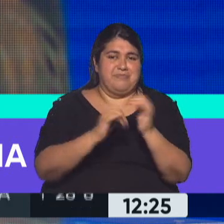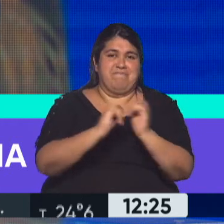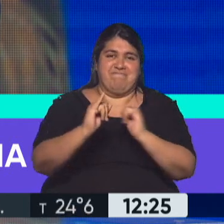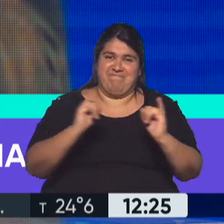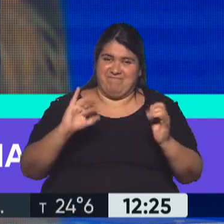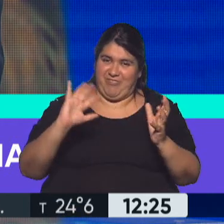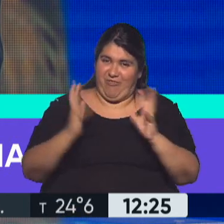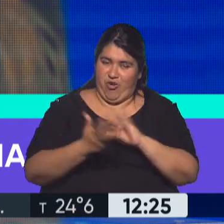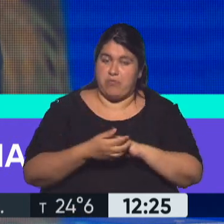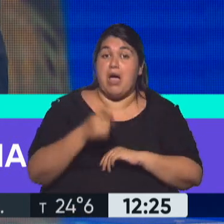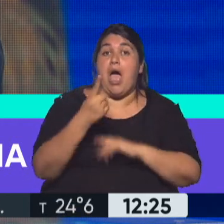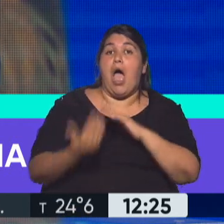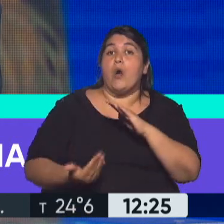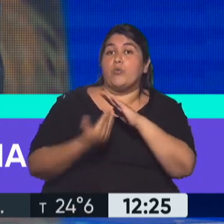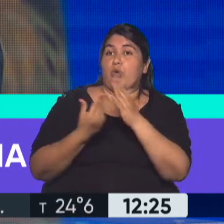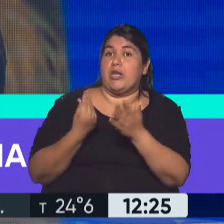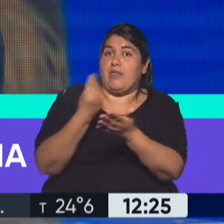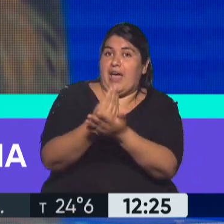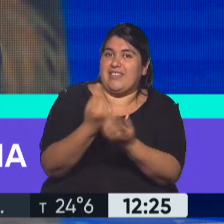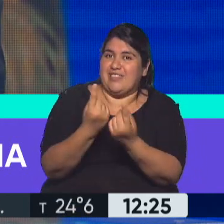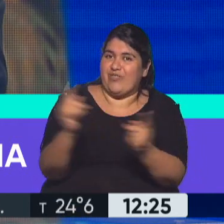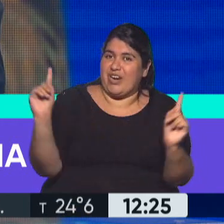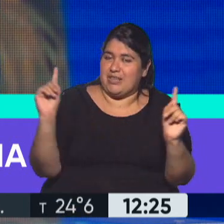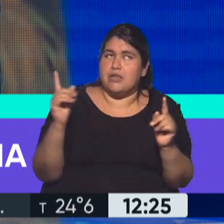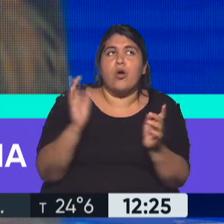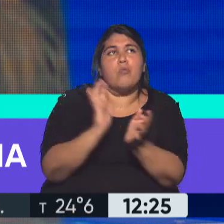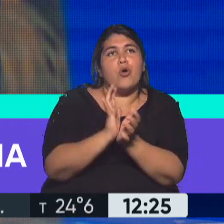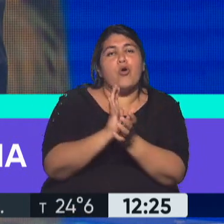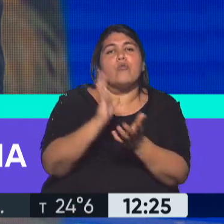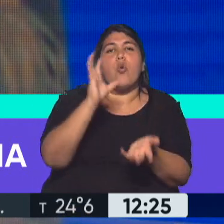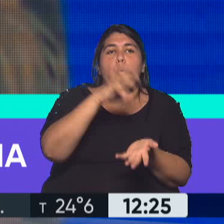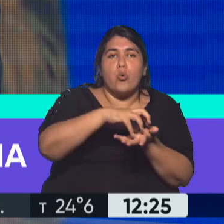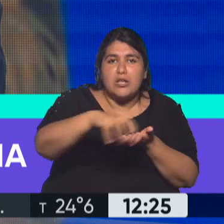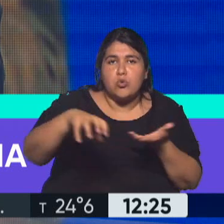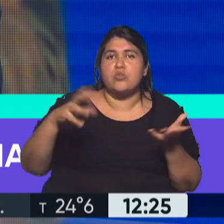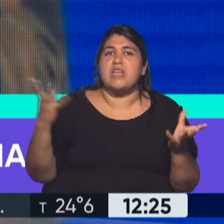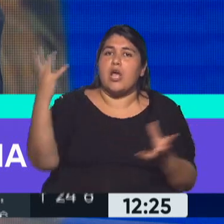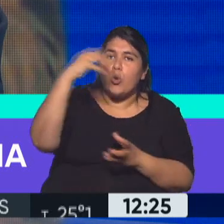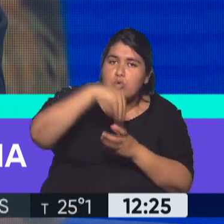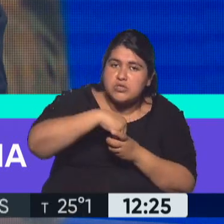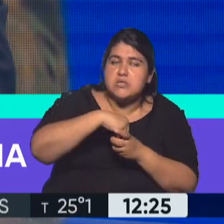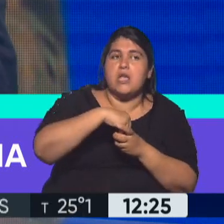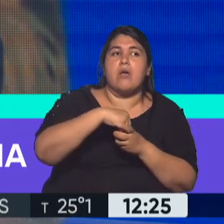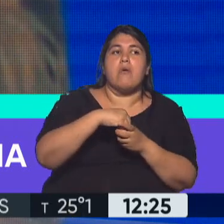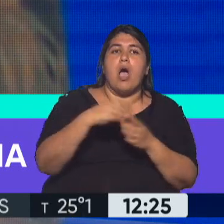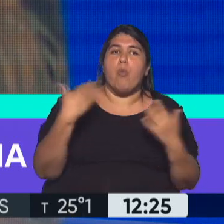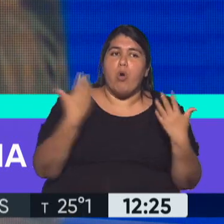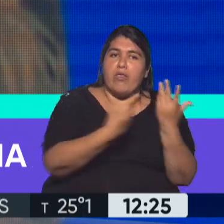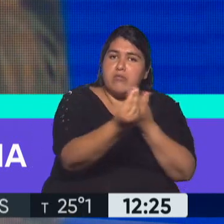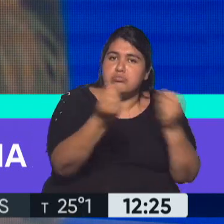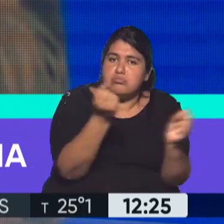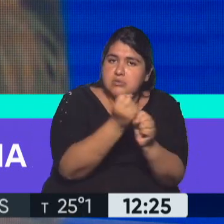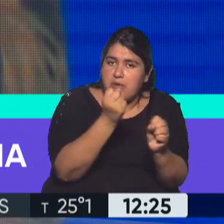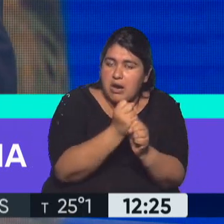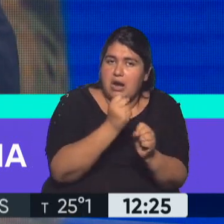esas autoridades no es lo mismo que él planteó, ¿no? Una industria inclusiva, una industria con posibilidades para todo, una defensa de la